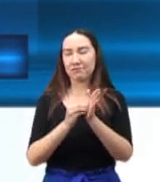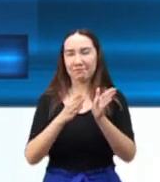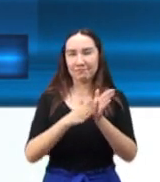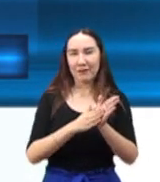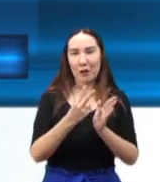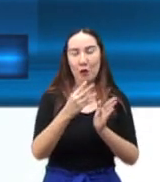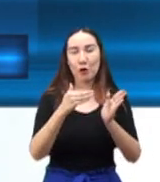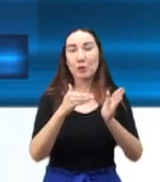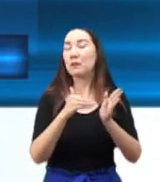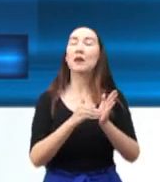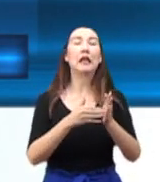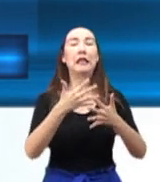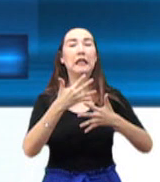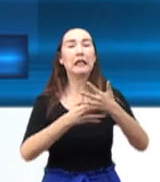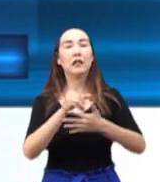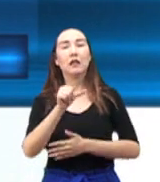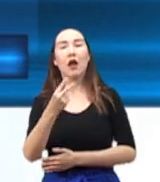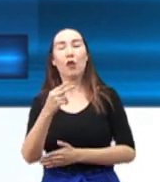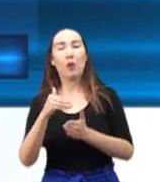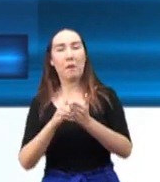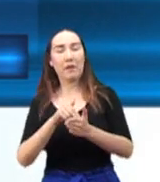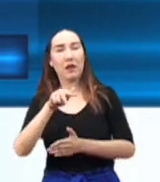y retomados en este